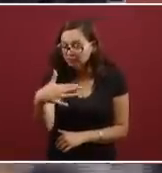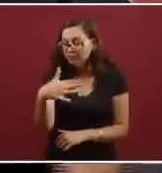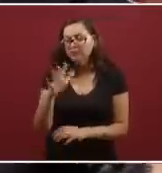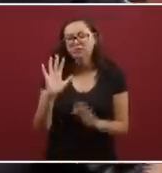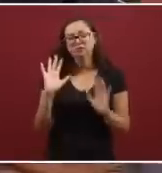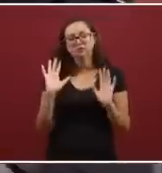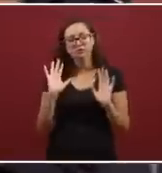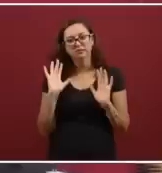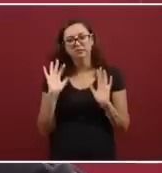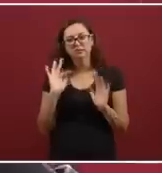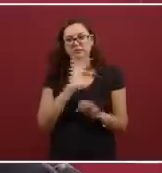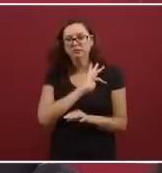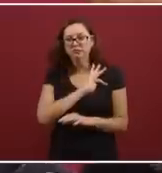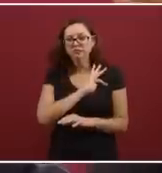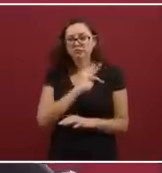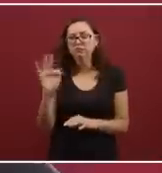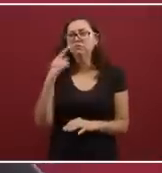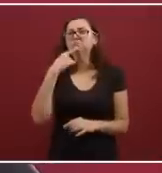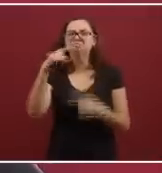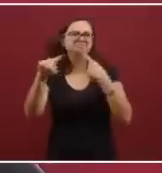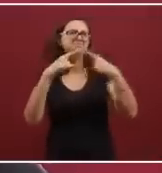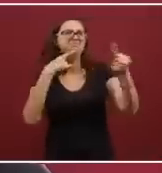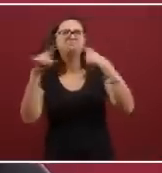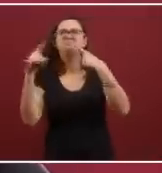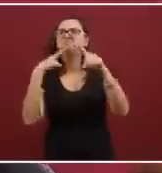Aquí podemos denunciar porque además